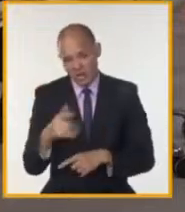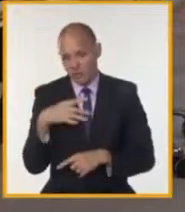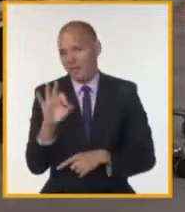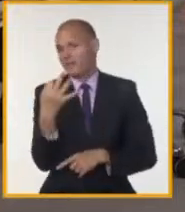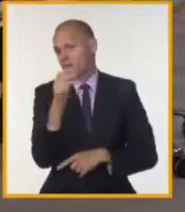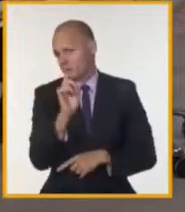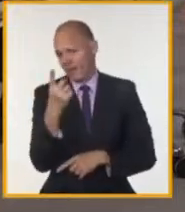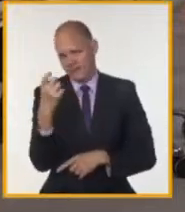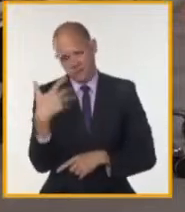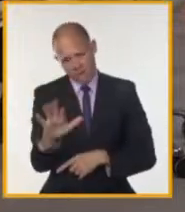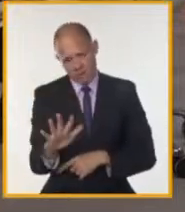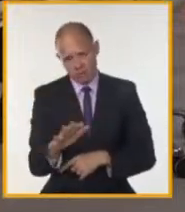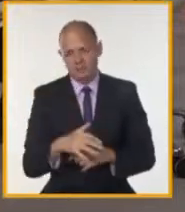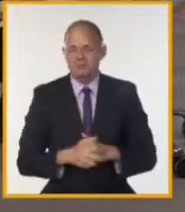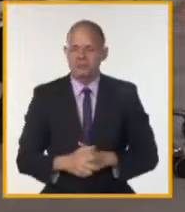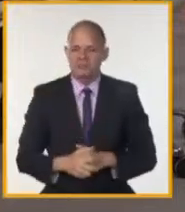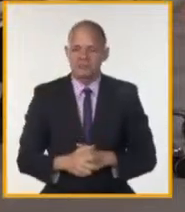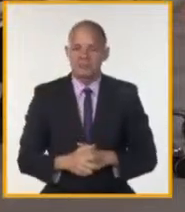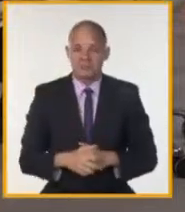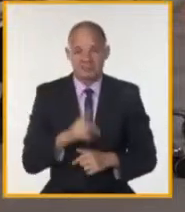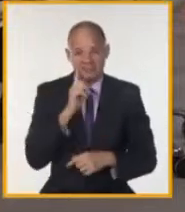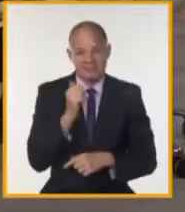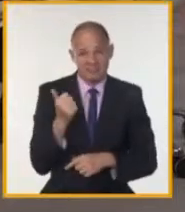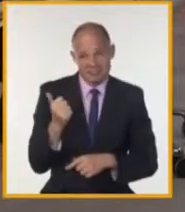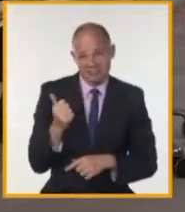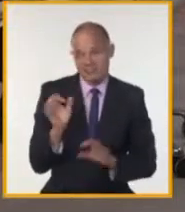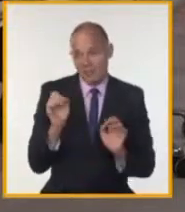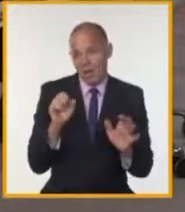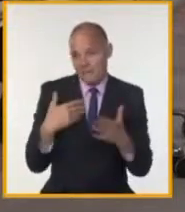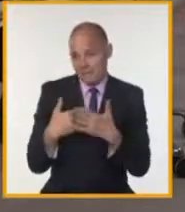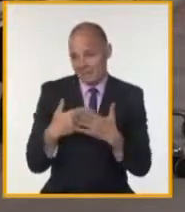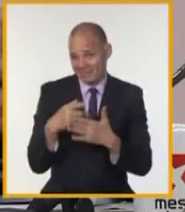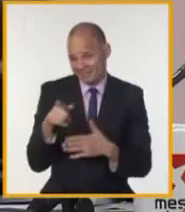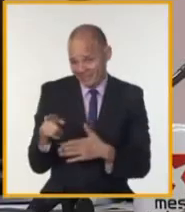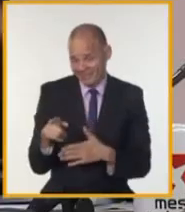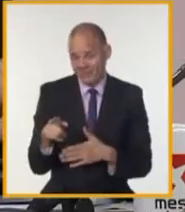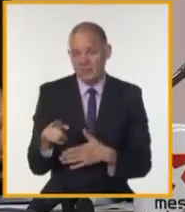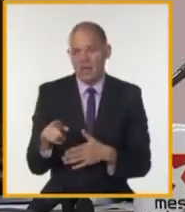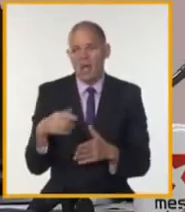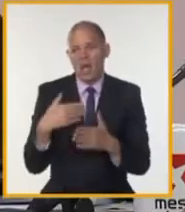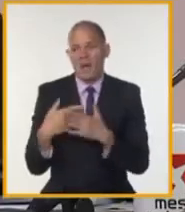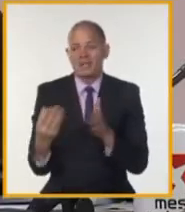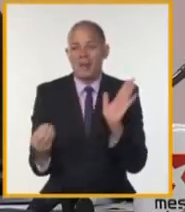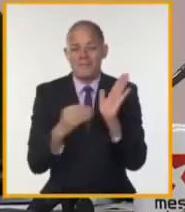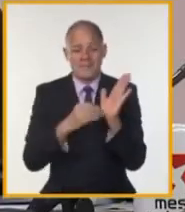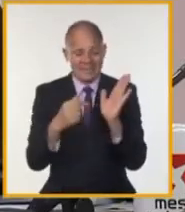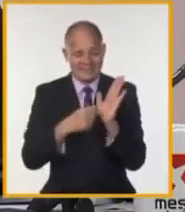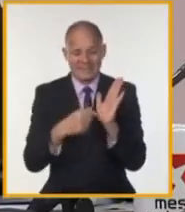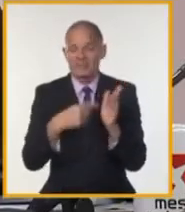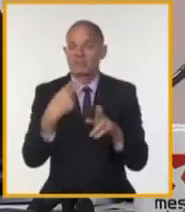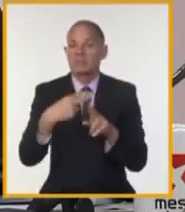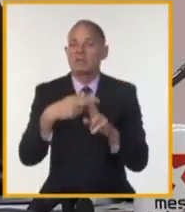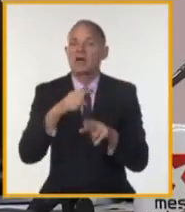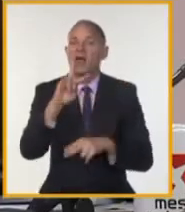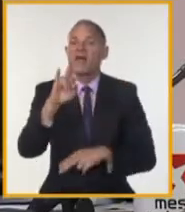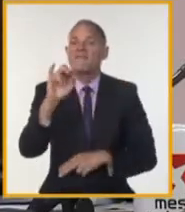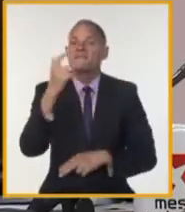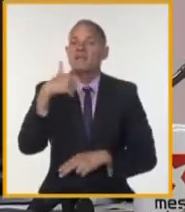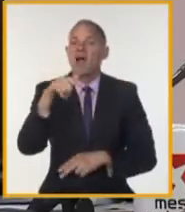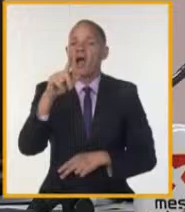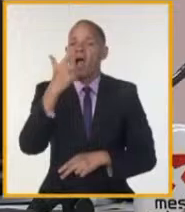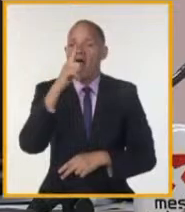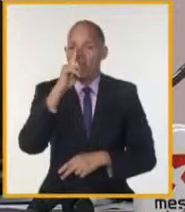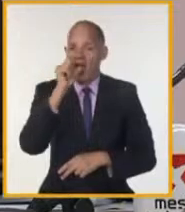Pero ahí están los desafíos de la empresa Viajero con su programa Viajando como estrella, podemos decir como líder de los proyectos que están